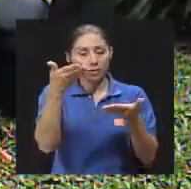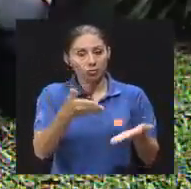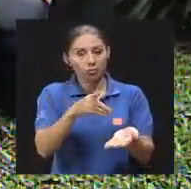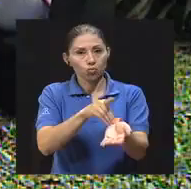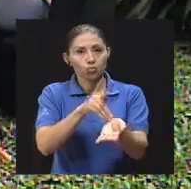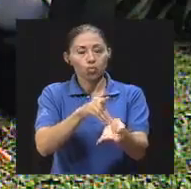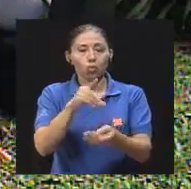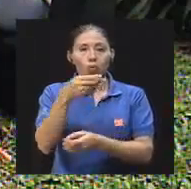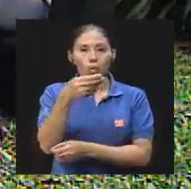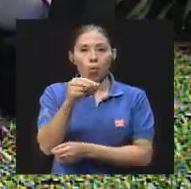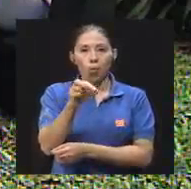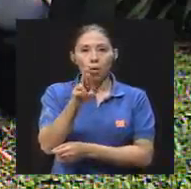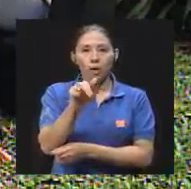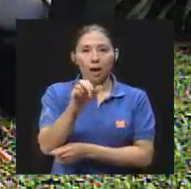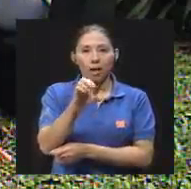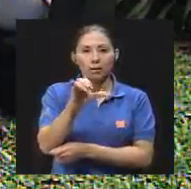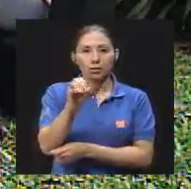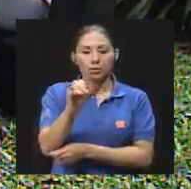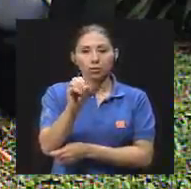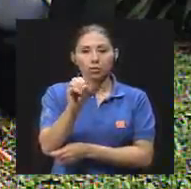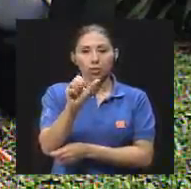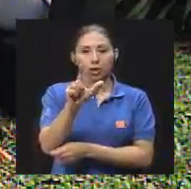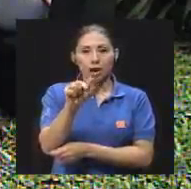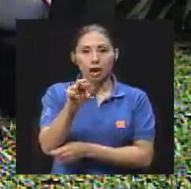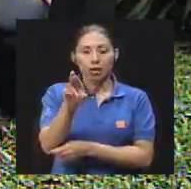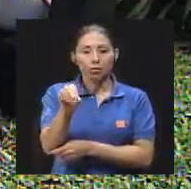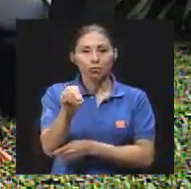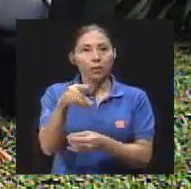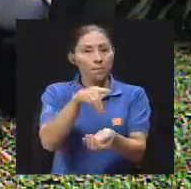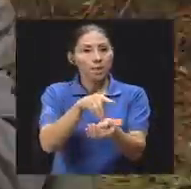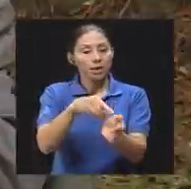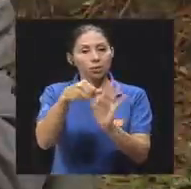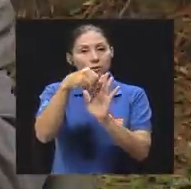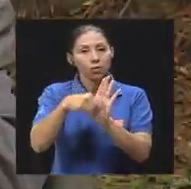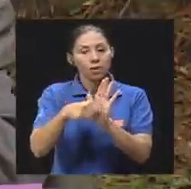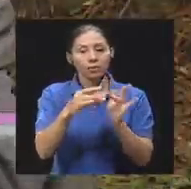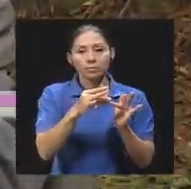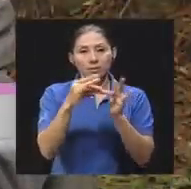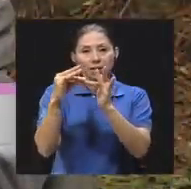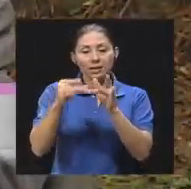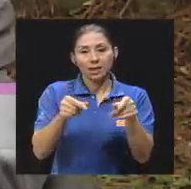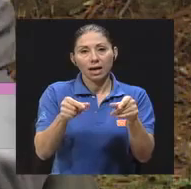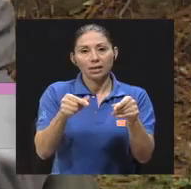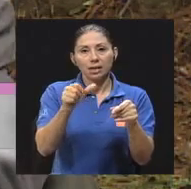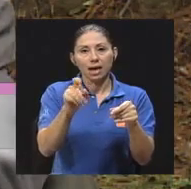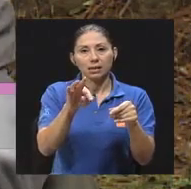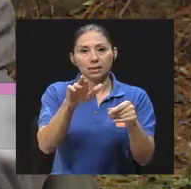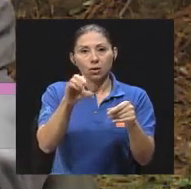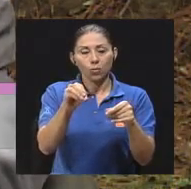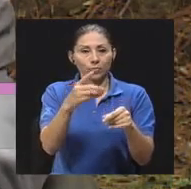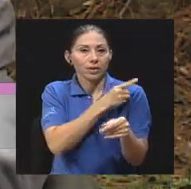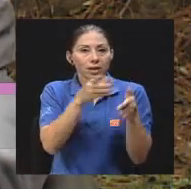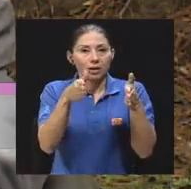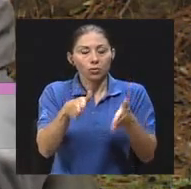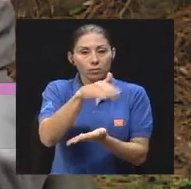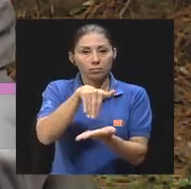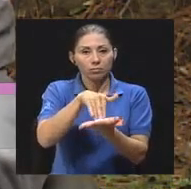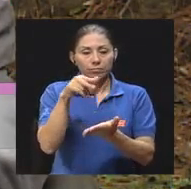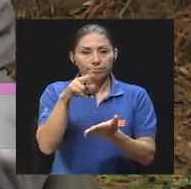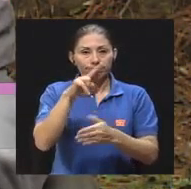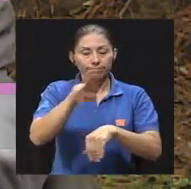la presencia del doctor Horacio Solano. Él es médico cirujano, especialista en cáncer gástrico y director del Centro